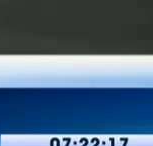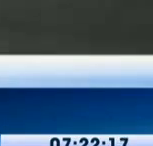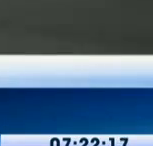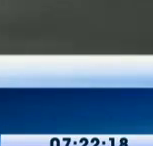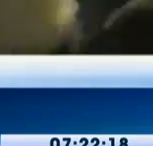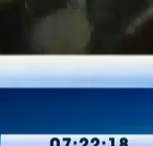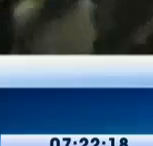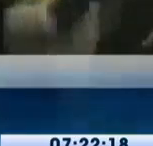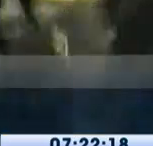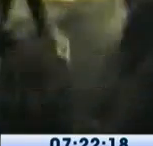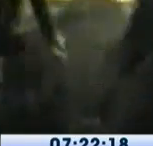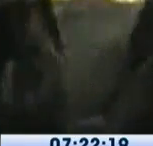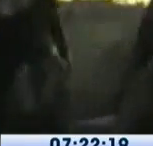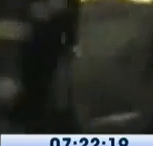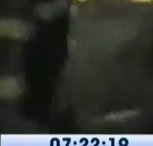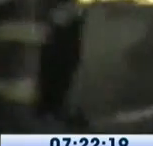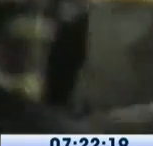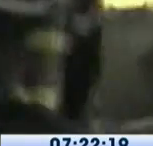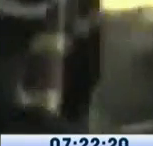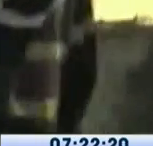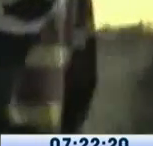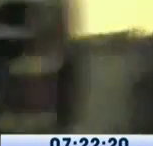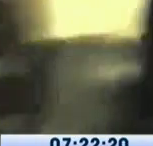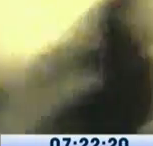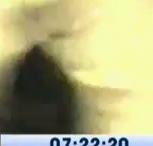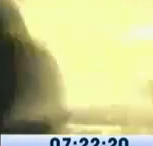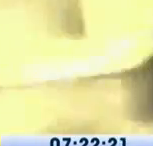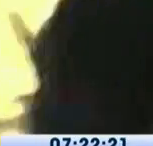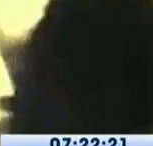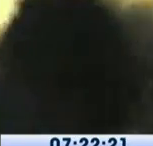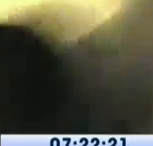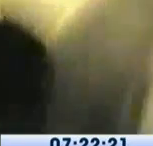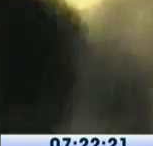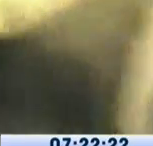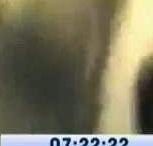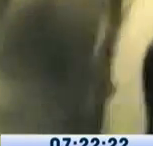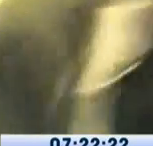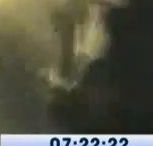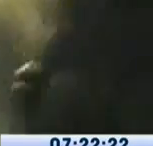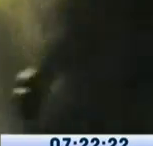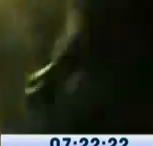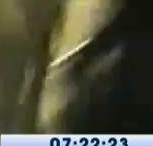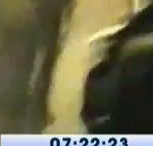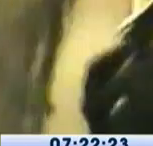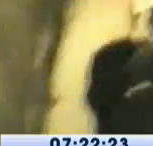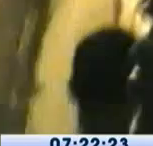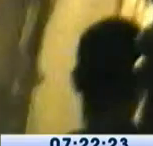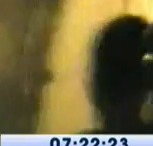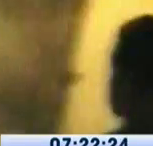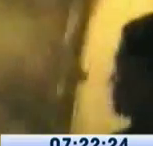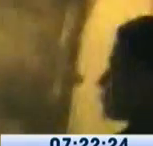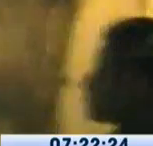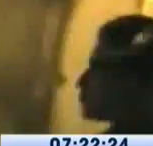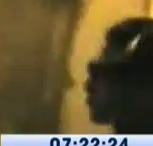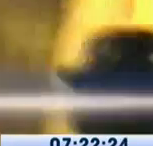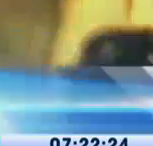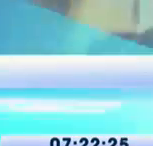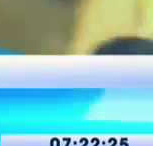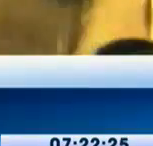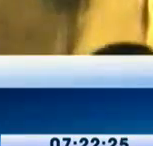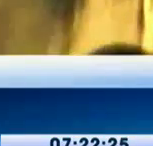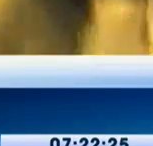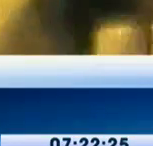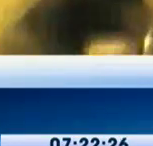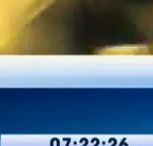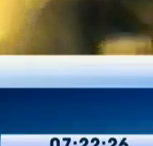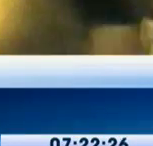Socio Vivienda. Las autoridades policiales y el cuerpo de bomberos se encuentran investigando las causas del flagelo